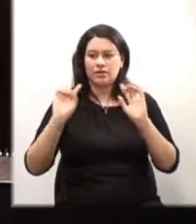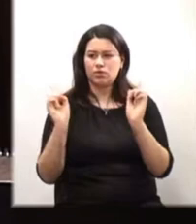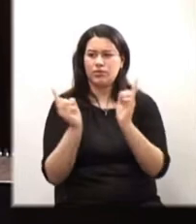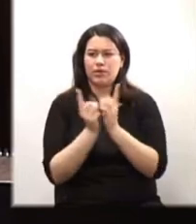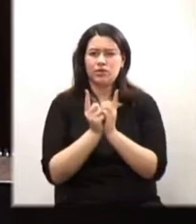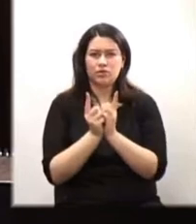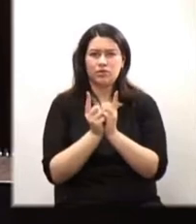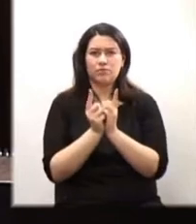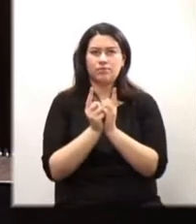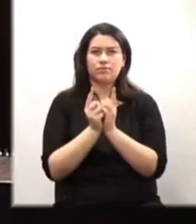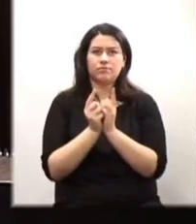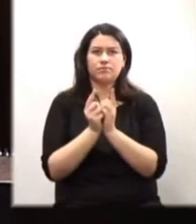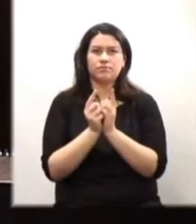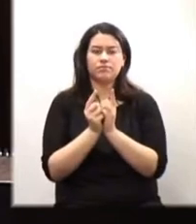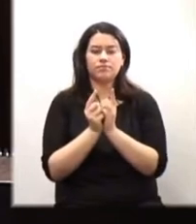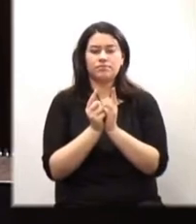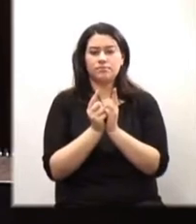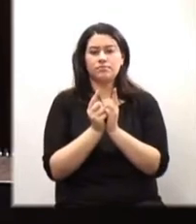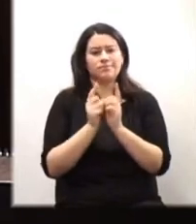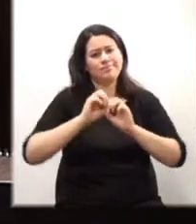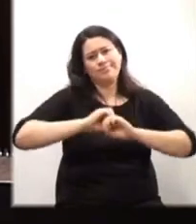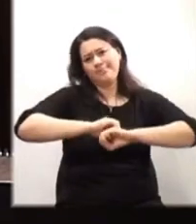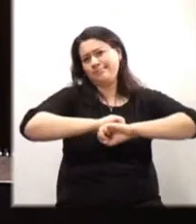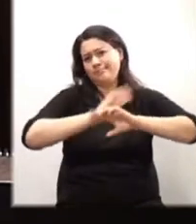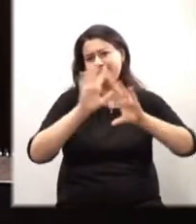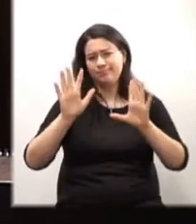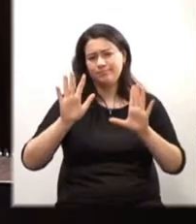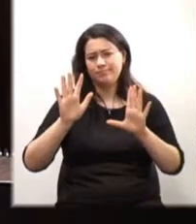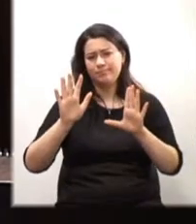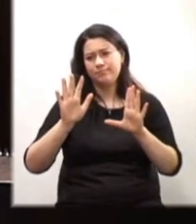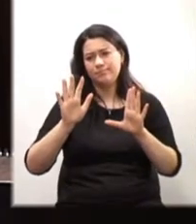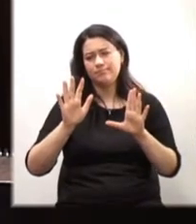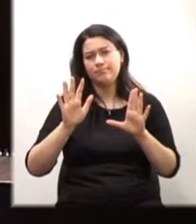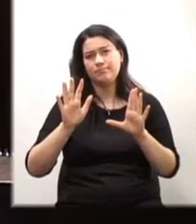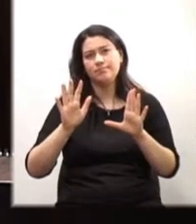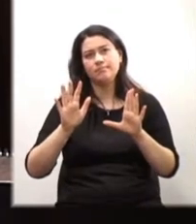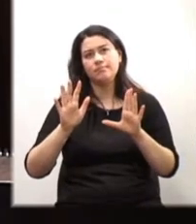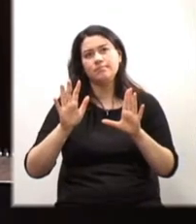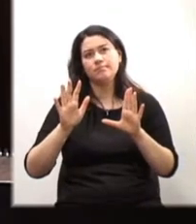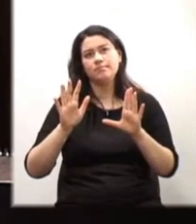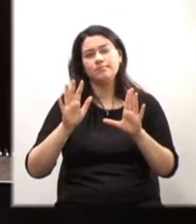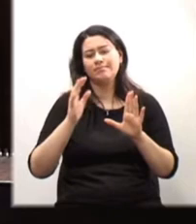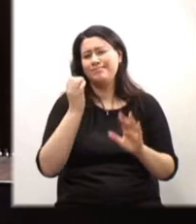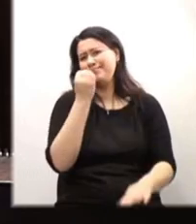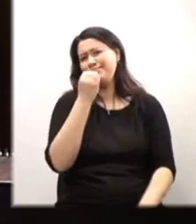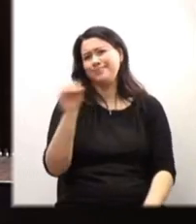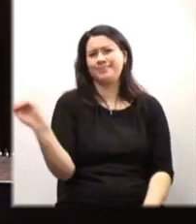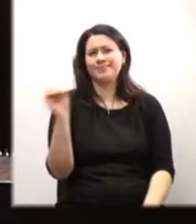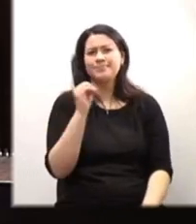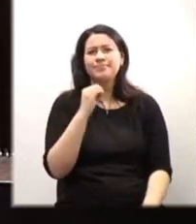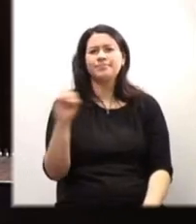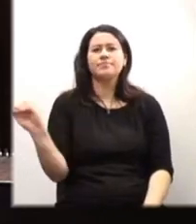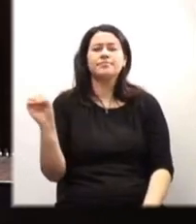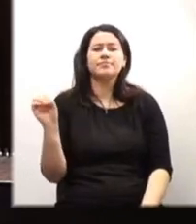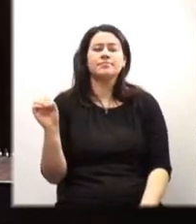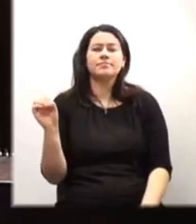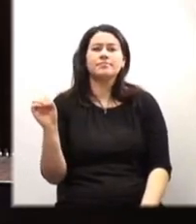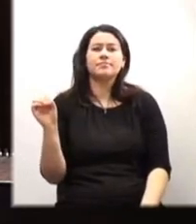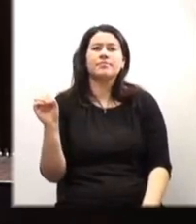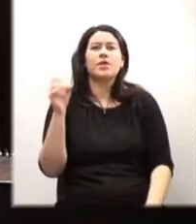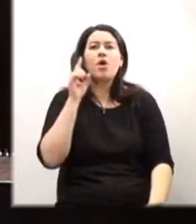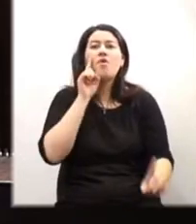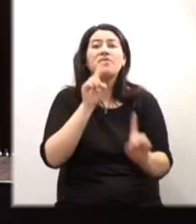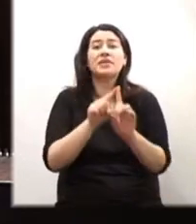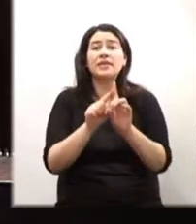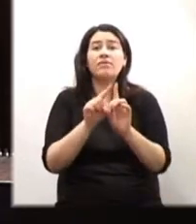resumiendo, deja en claro el incumplimiento de los